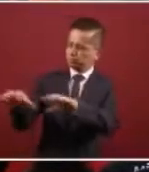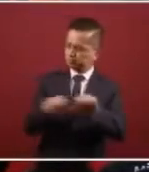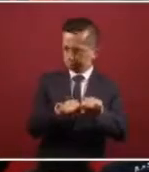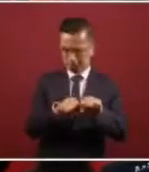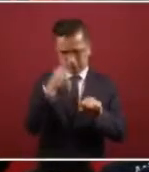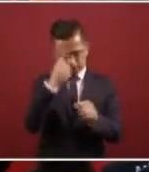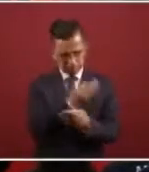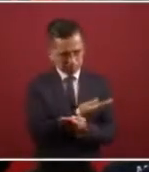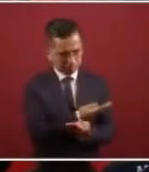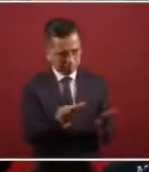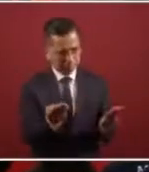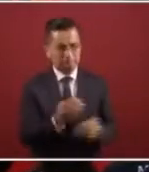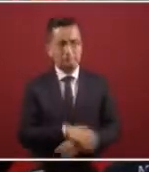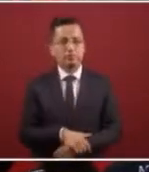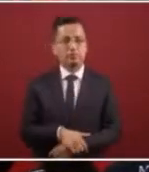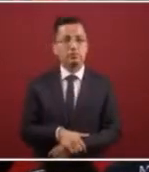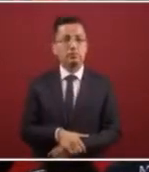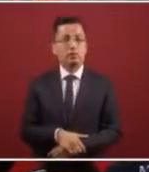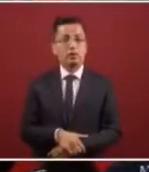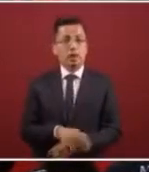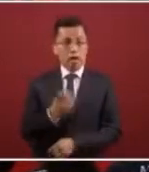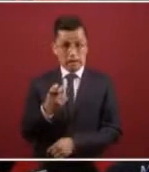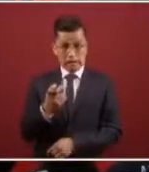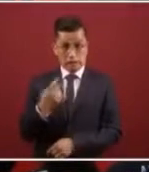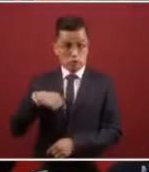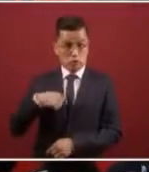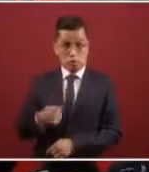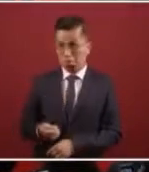no es la primera vez que lo hacemos, ya llevamos